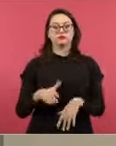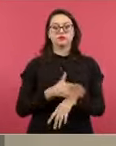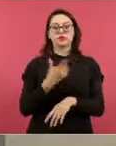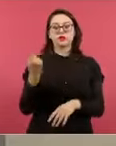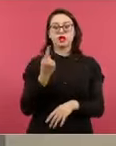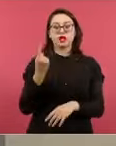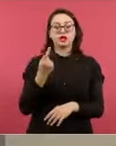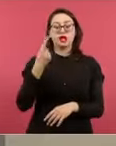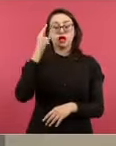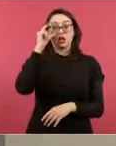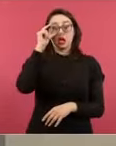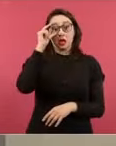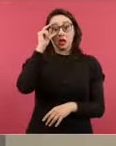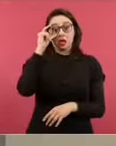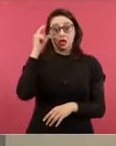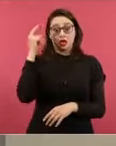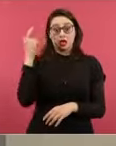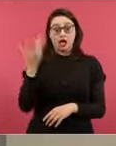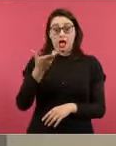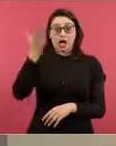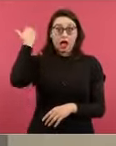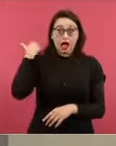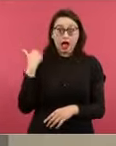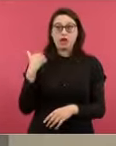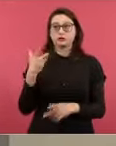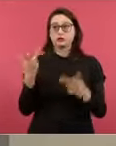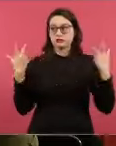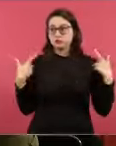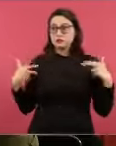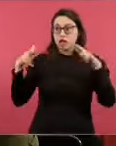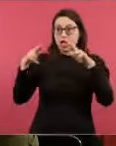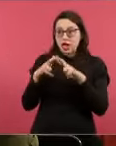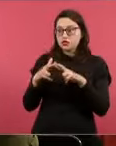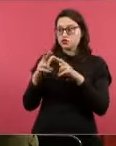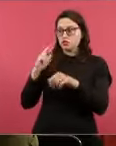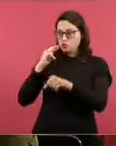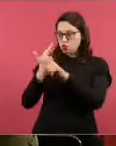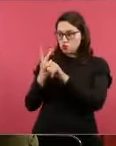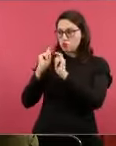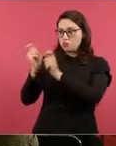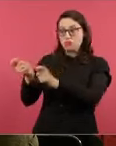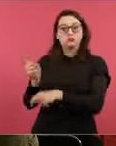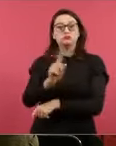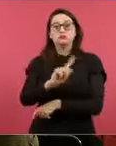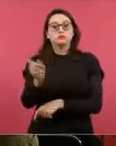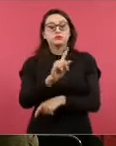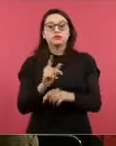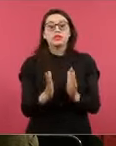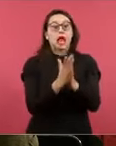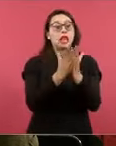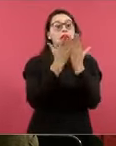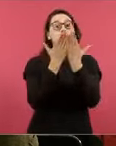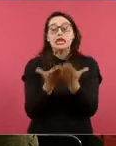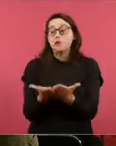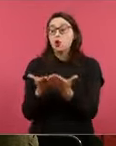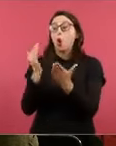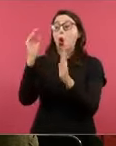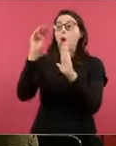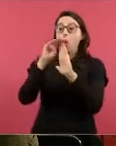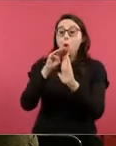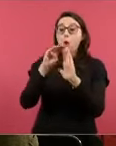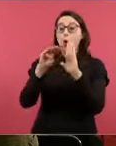que el profesor era analfabeta, nos pensaban analfabetas, y pensaban que necesitábamos un librito que, a ver, das el